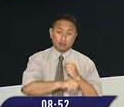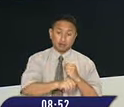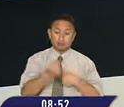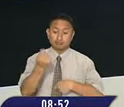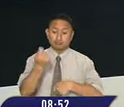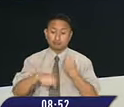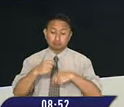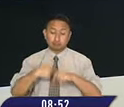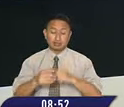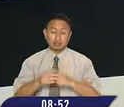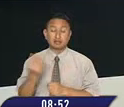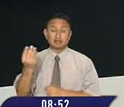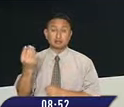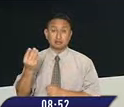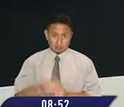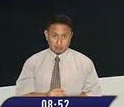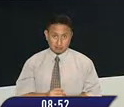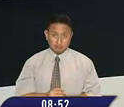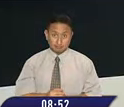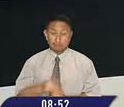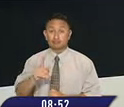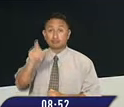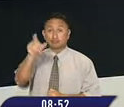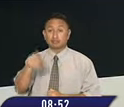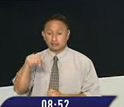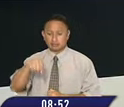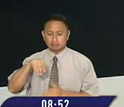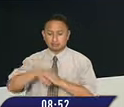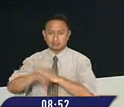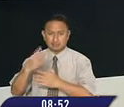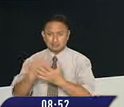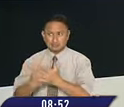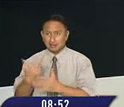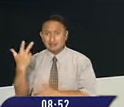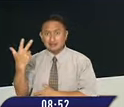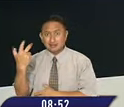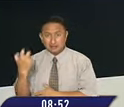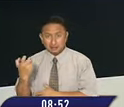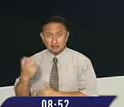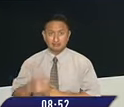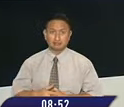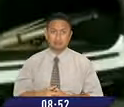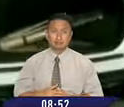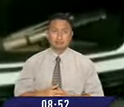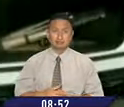de lo sustraído. Uno de los sospechosos registra 13 detenciones.